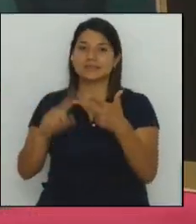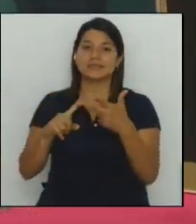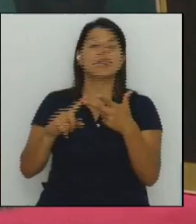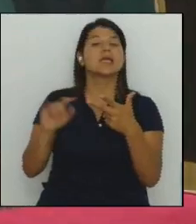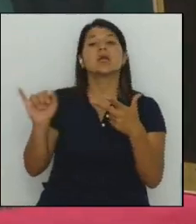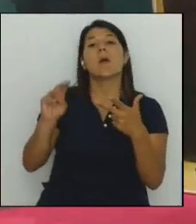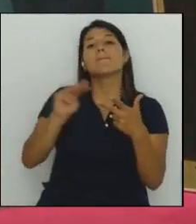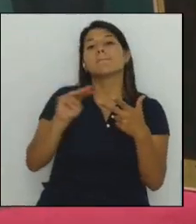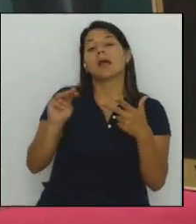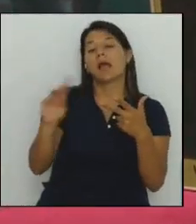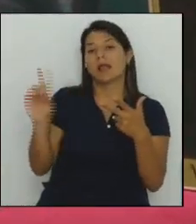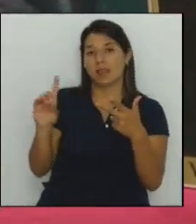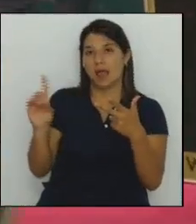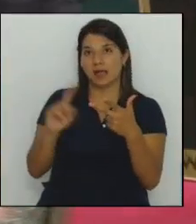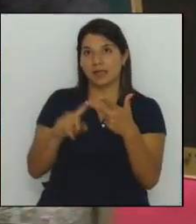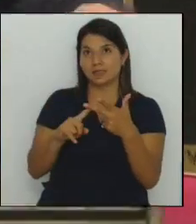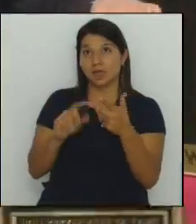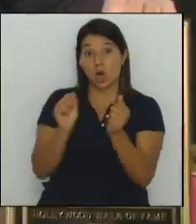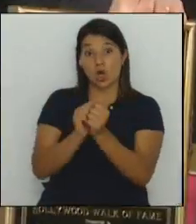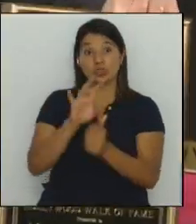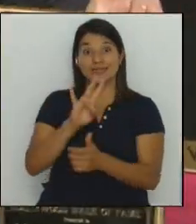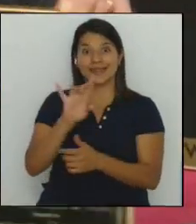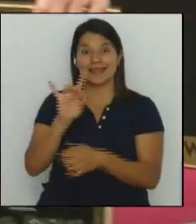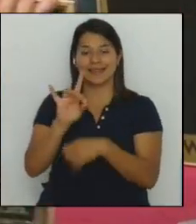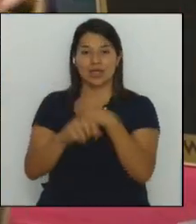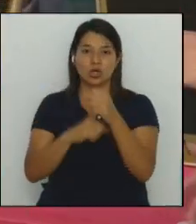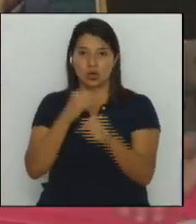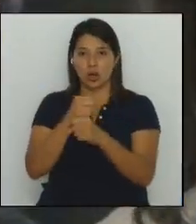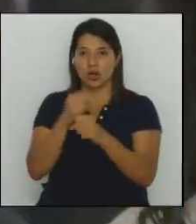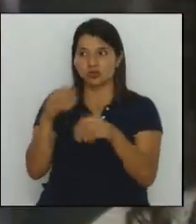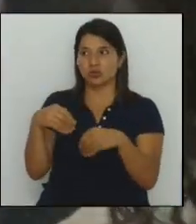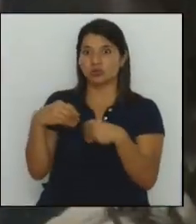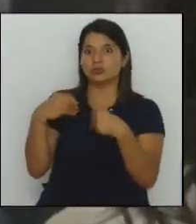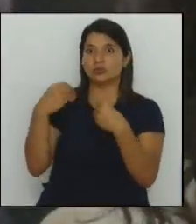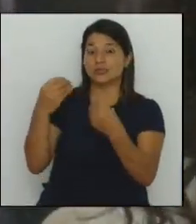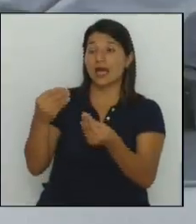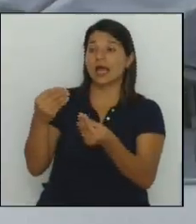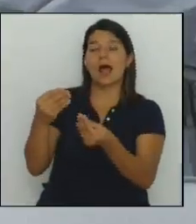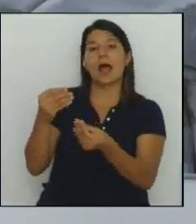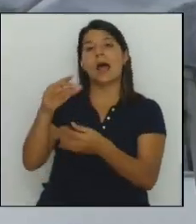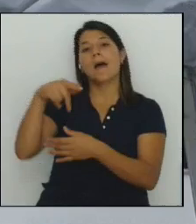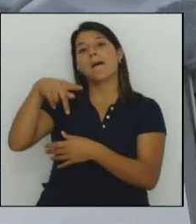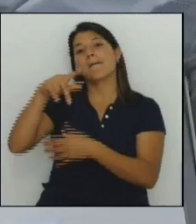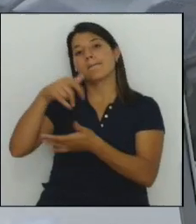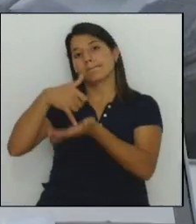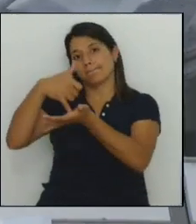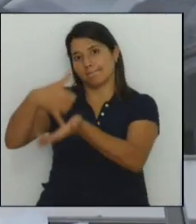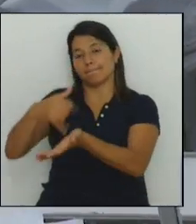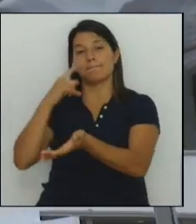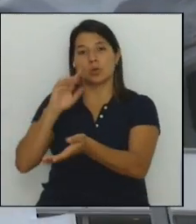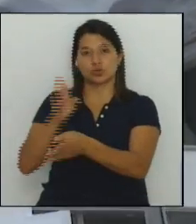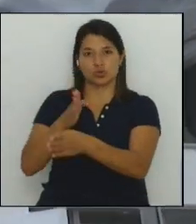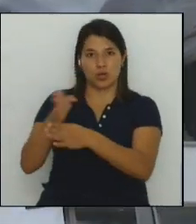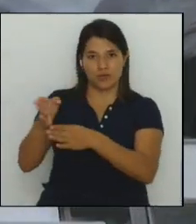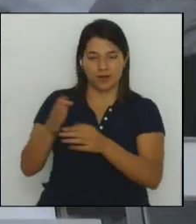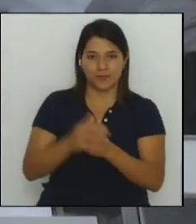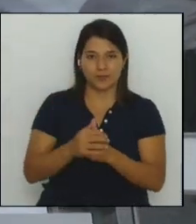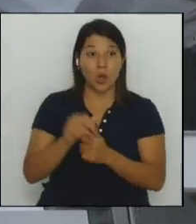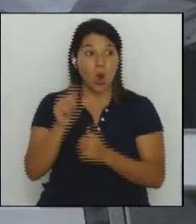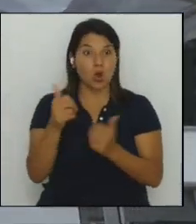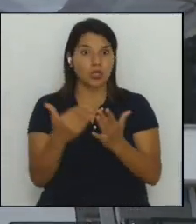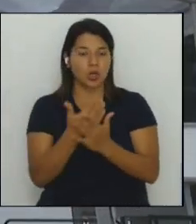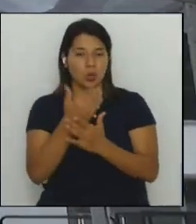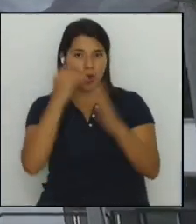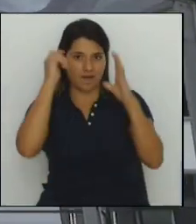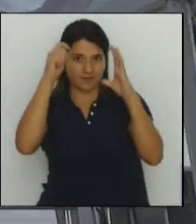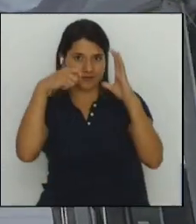sus 78 años recibirá una Palma de Oro honorífica por su carrera. Otros estrenos previstos son Killers of the